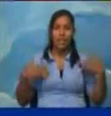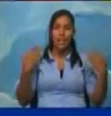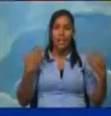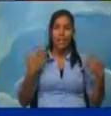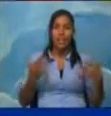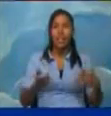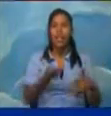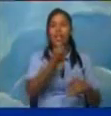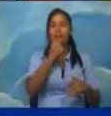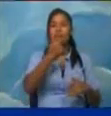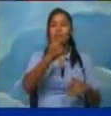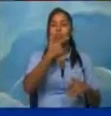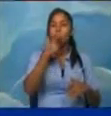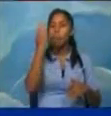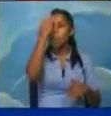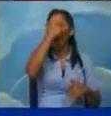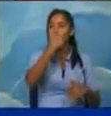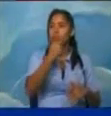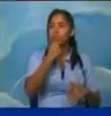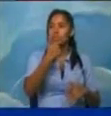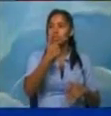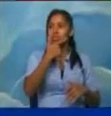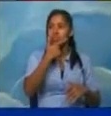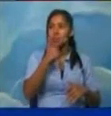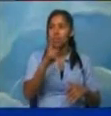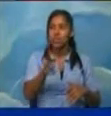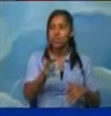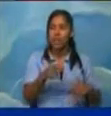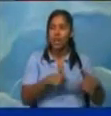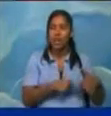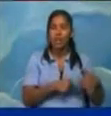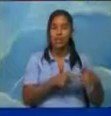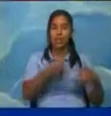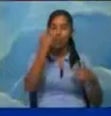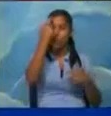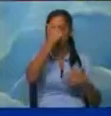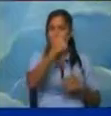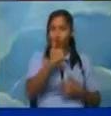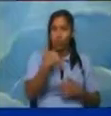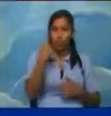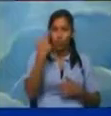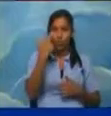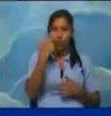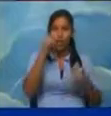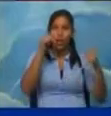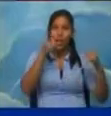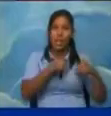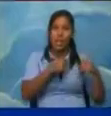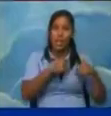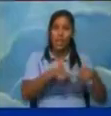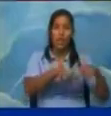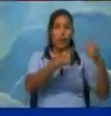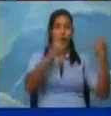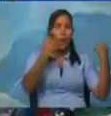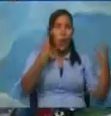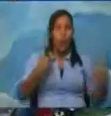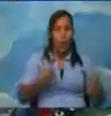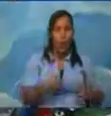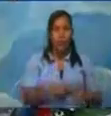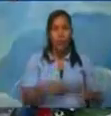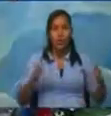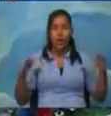alegre hermosea el rostro, hermosea el rostro, el corazón alegre,